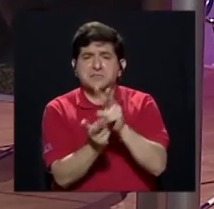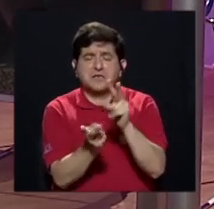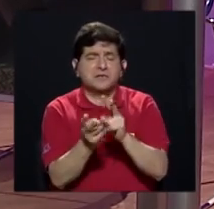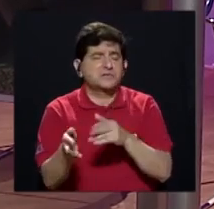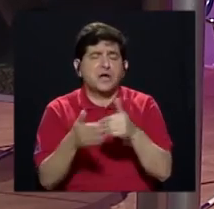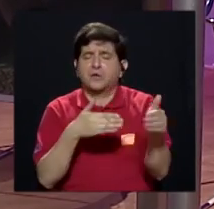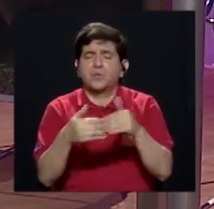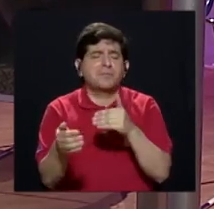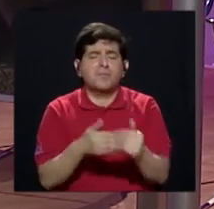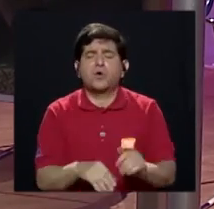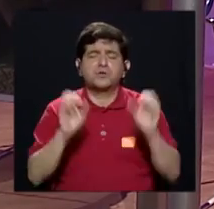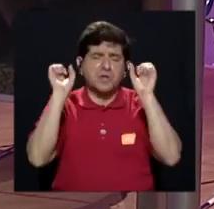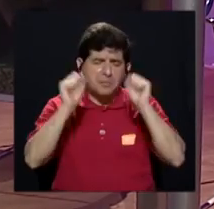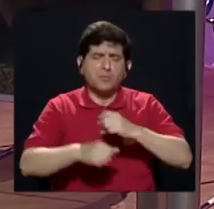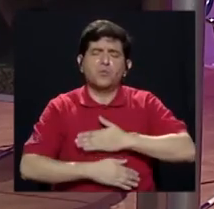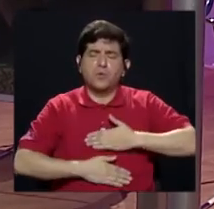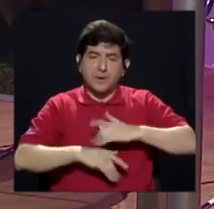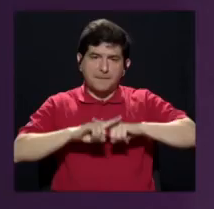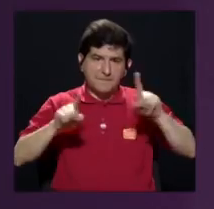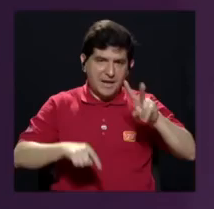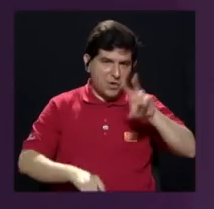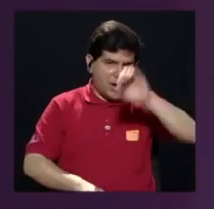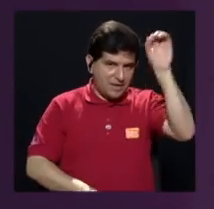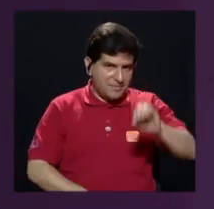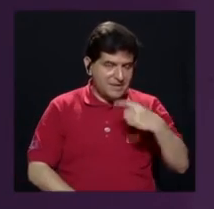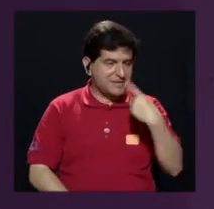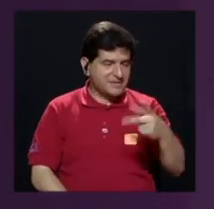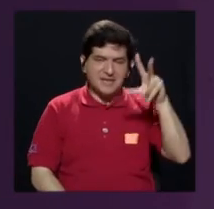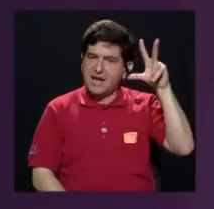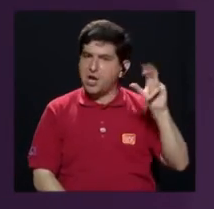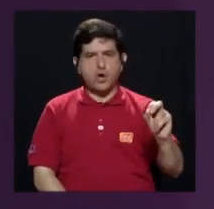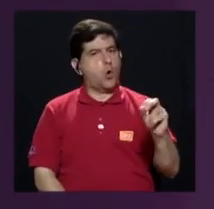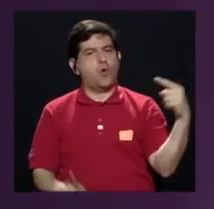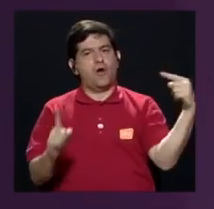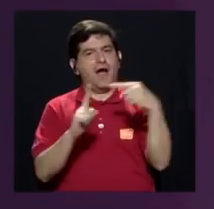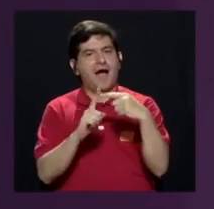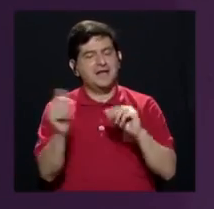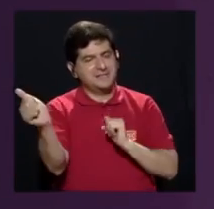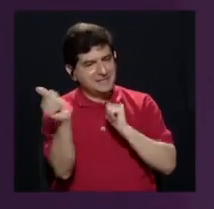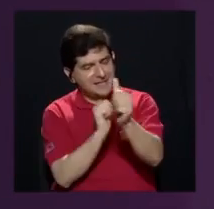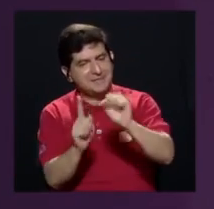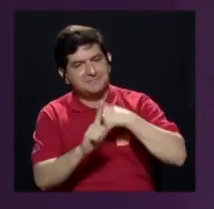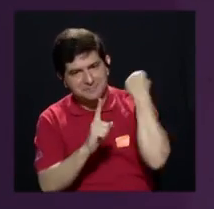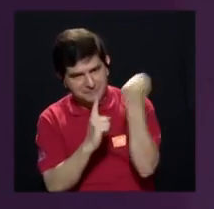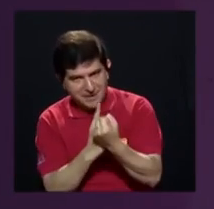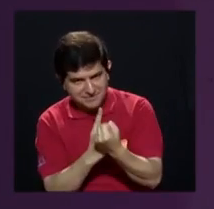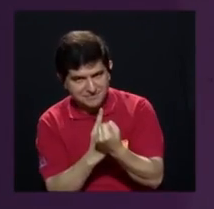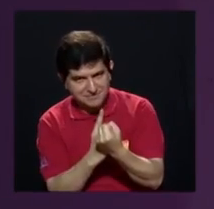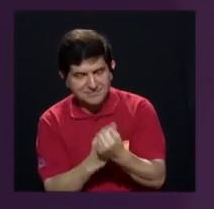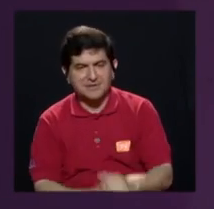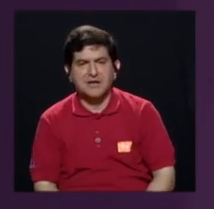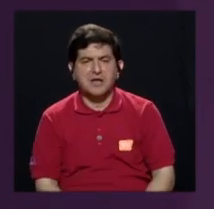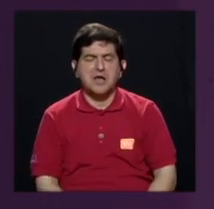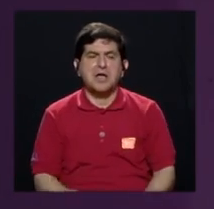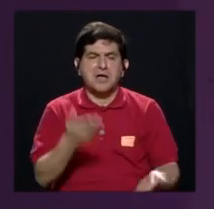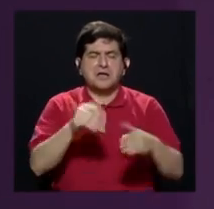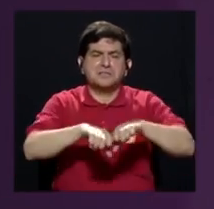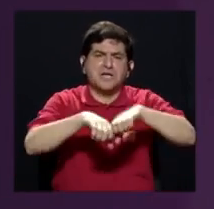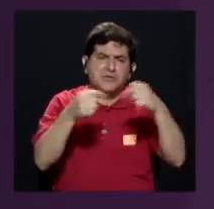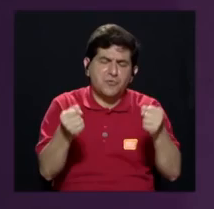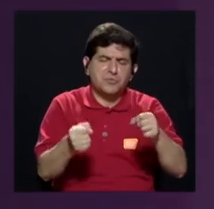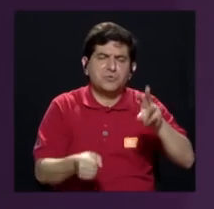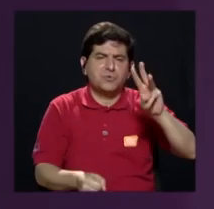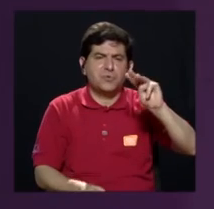cuchara grande pero este otro 20% lo decimos no hasta que se supere la condición insisto de octubre de membranas